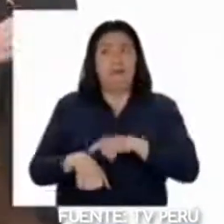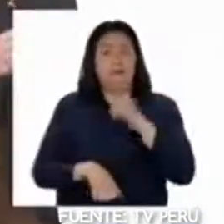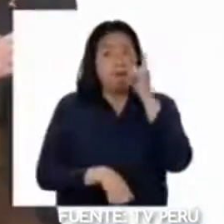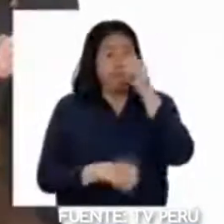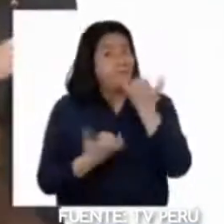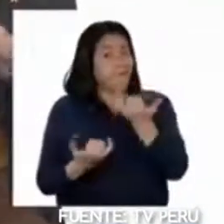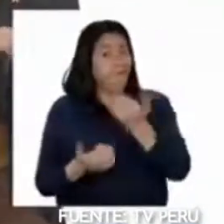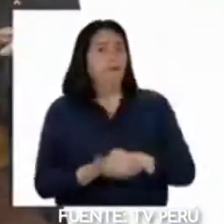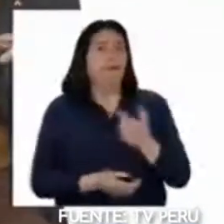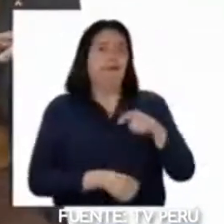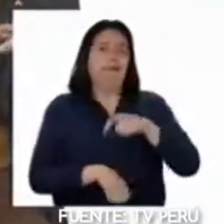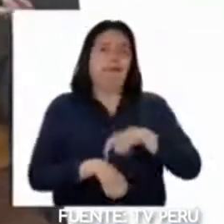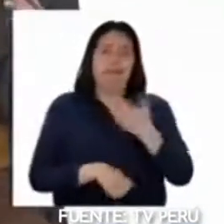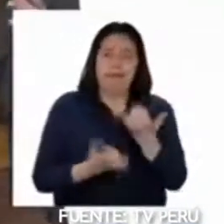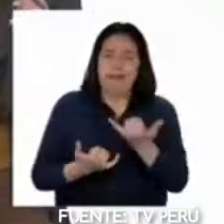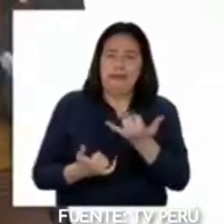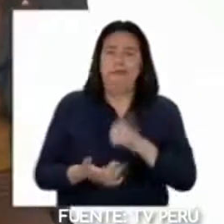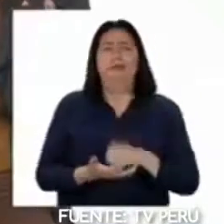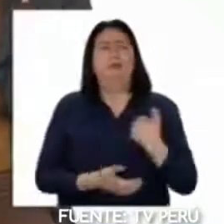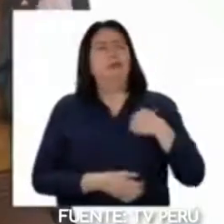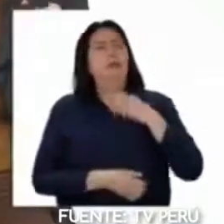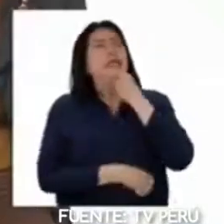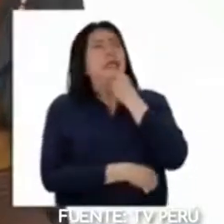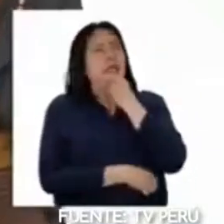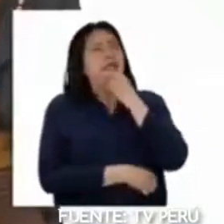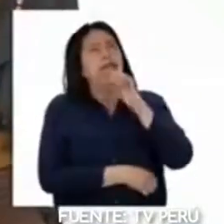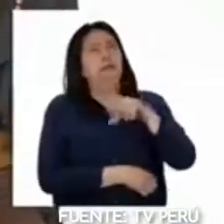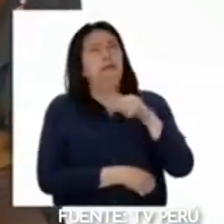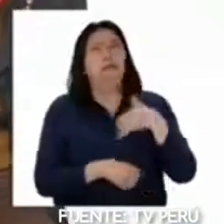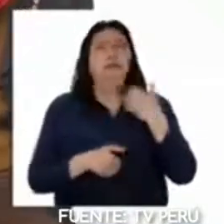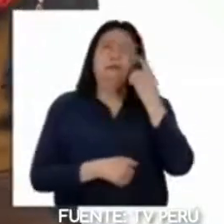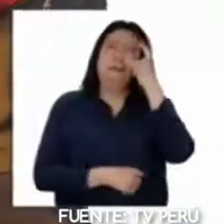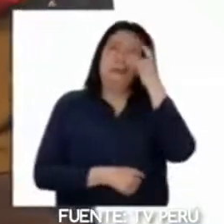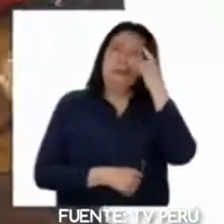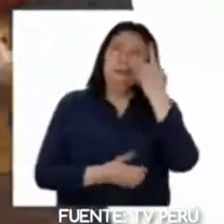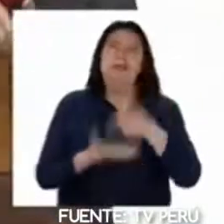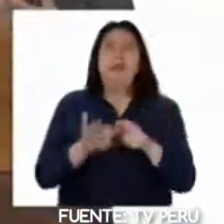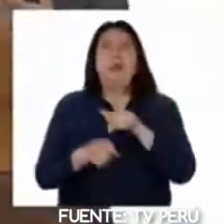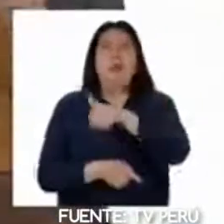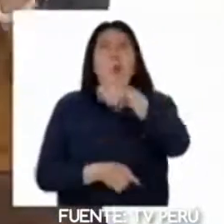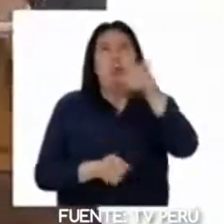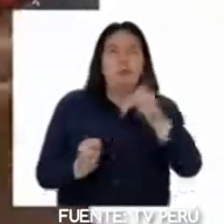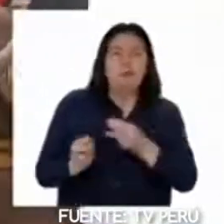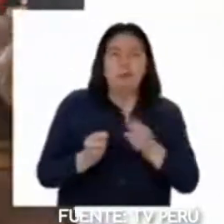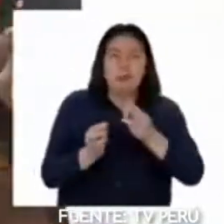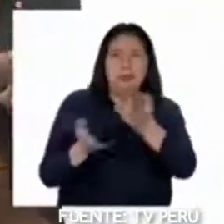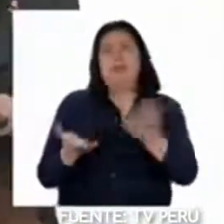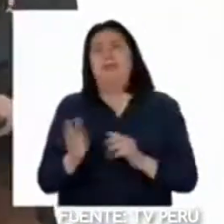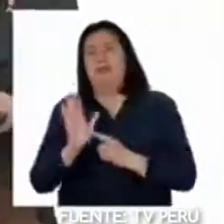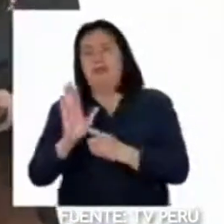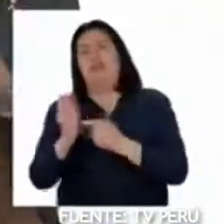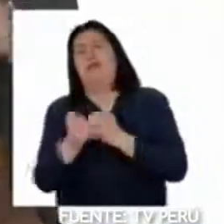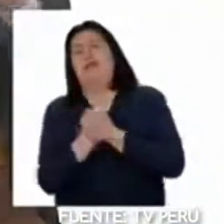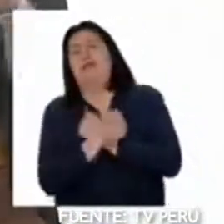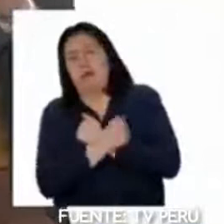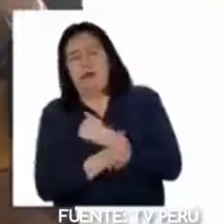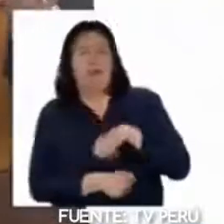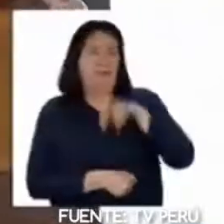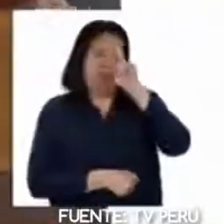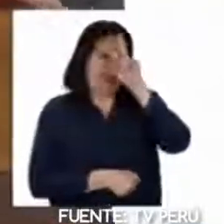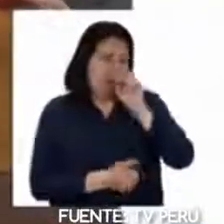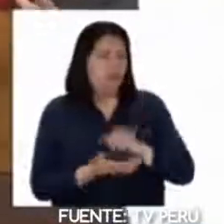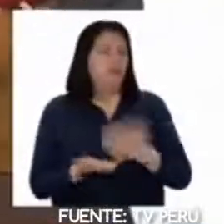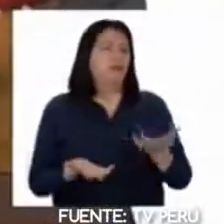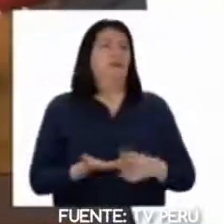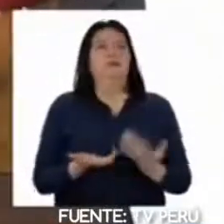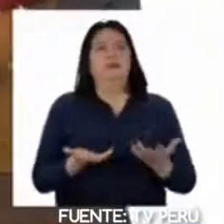viviendo. En este tiempo, más que nunca, nos damos cuenta que podemos pensar en formas alternativas de demostrar amor a nuestro país.